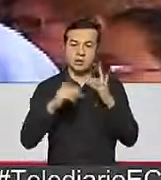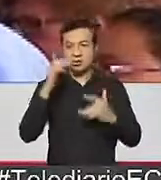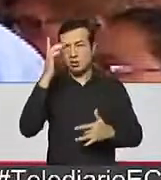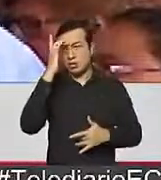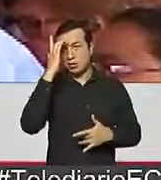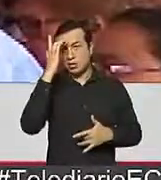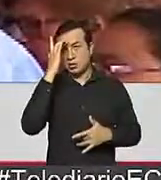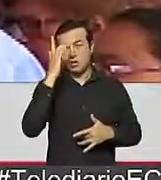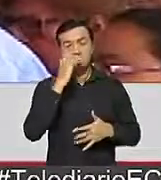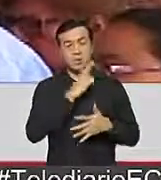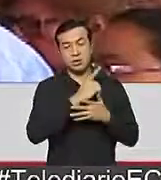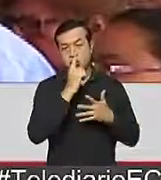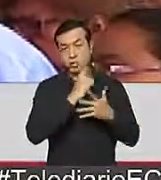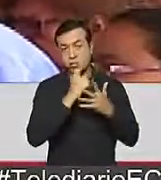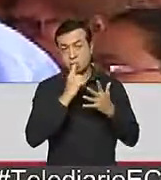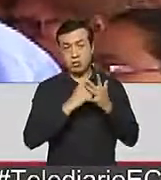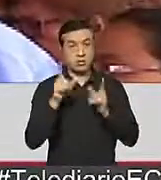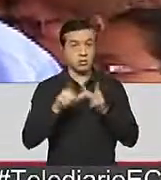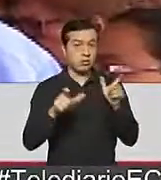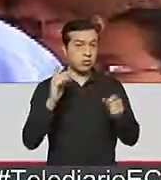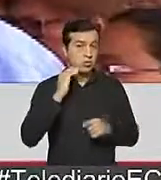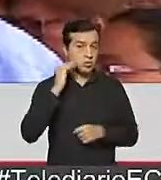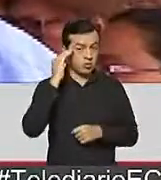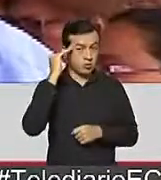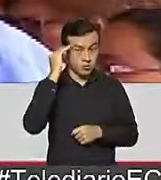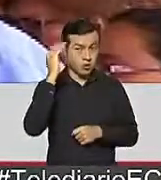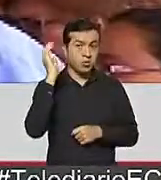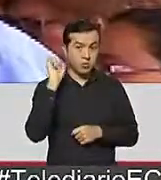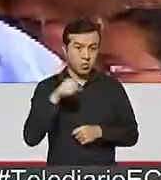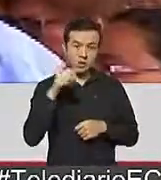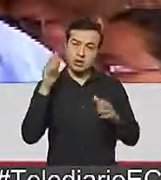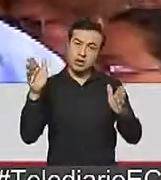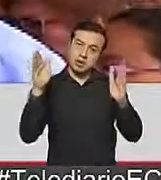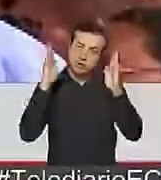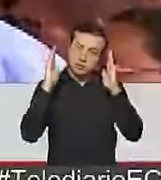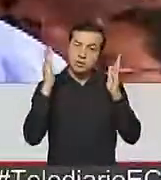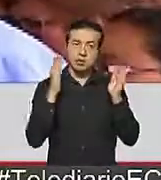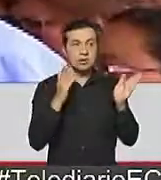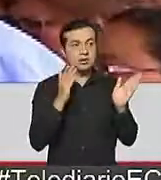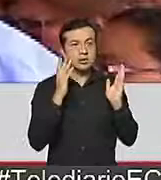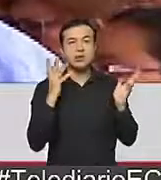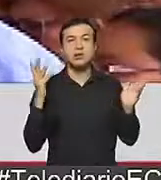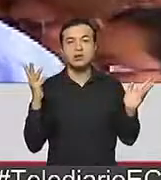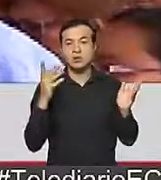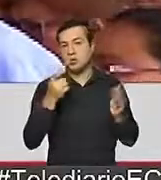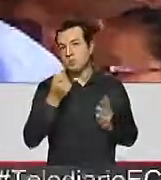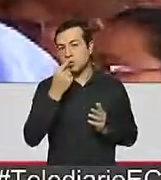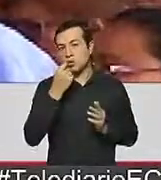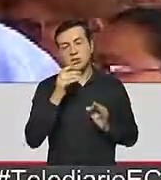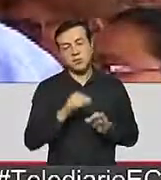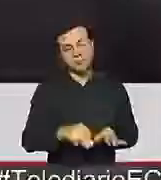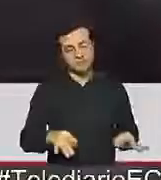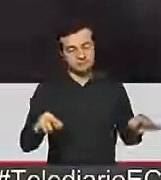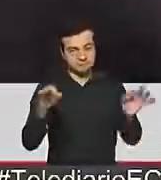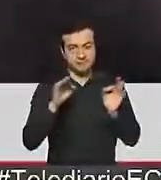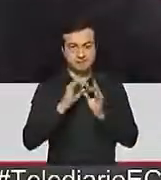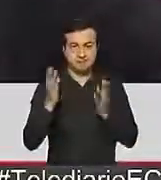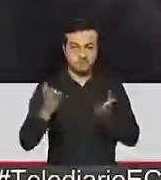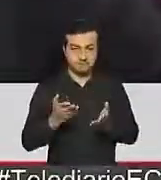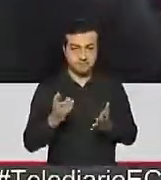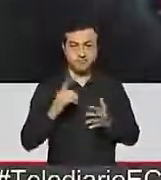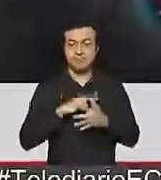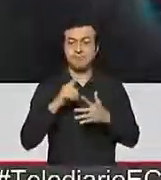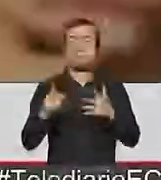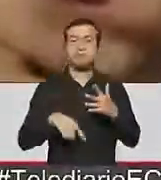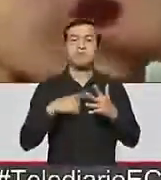enfermedades catastróficas de los adultos mayores, puedan ser atendidos con la medicina que les corresponde. Otra novedad